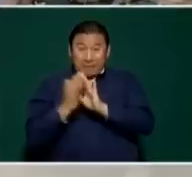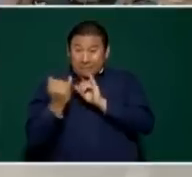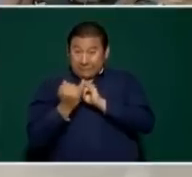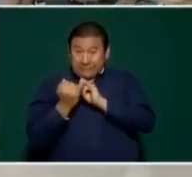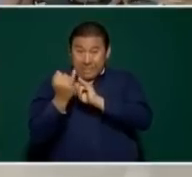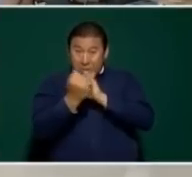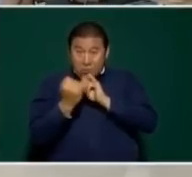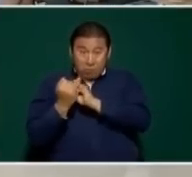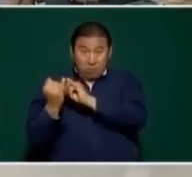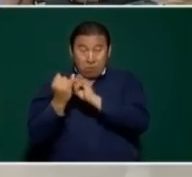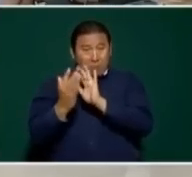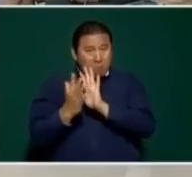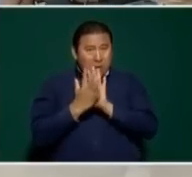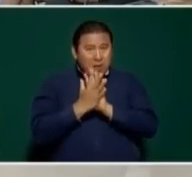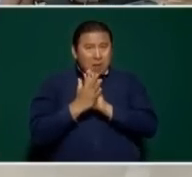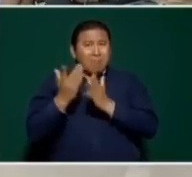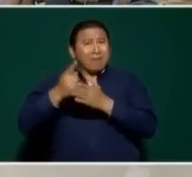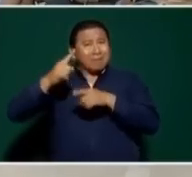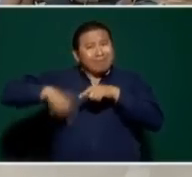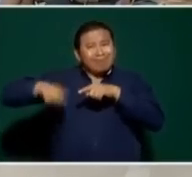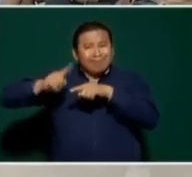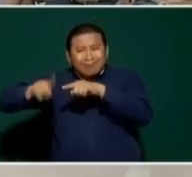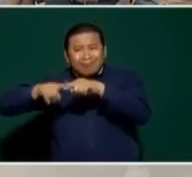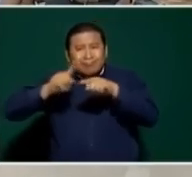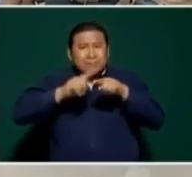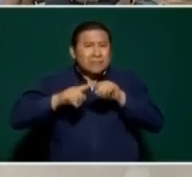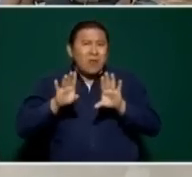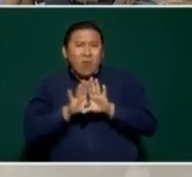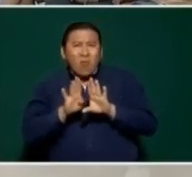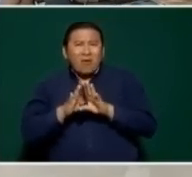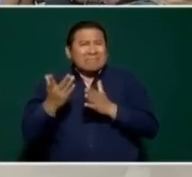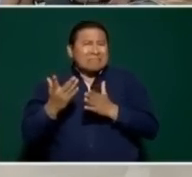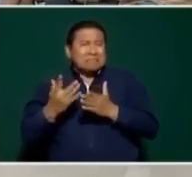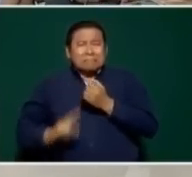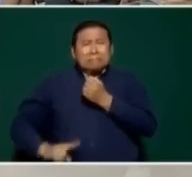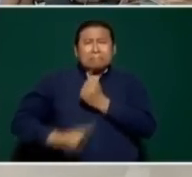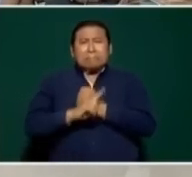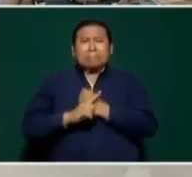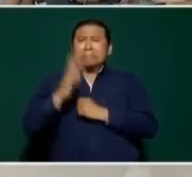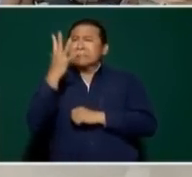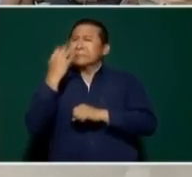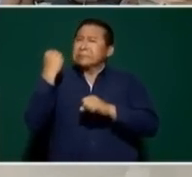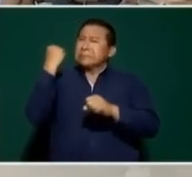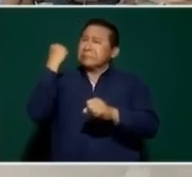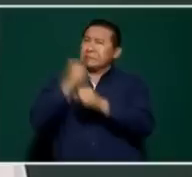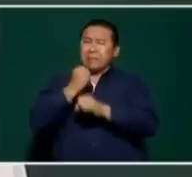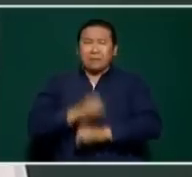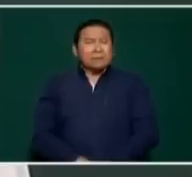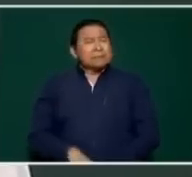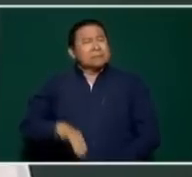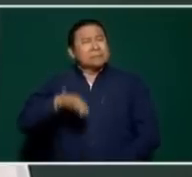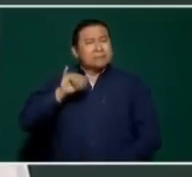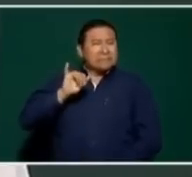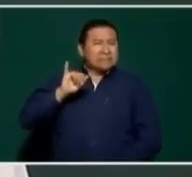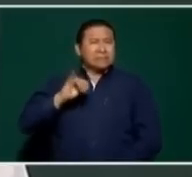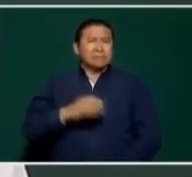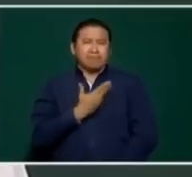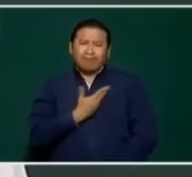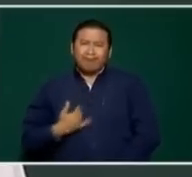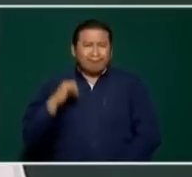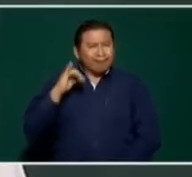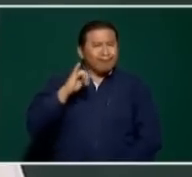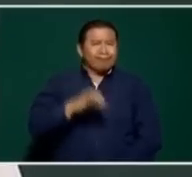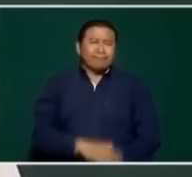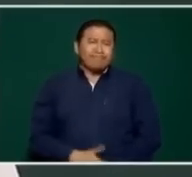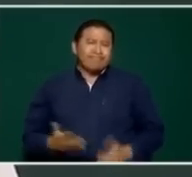institutos para erradicarlo? Sí. Porque ya, es una bronca de 5 años. Sí,